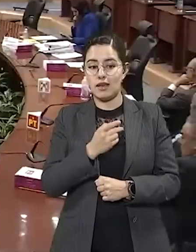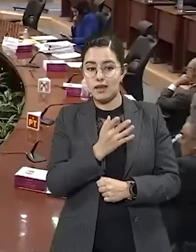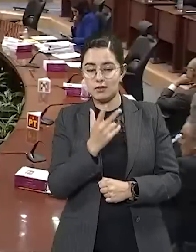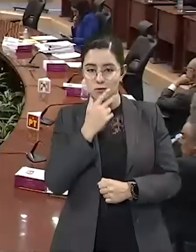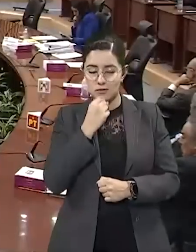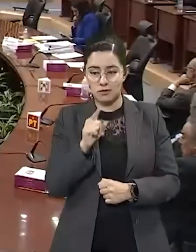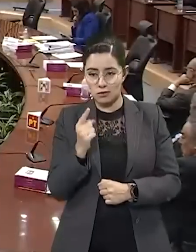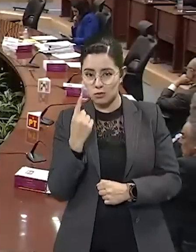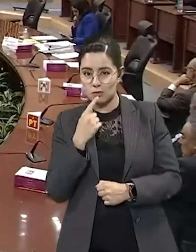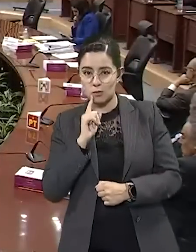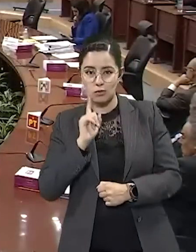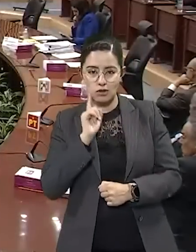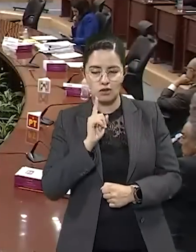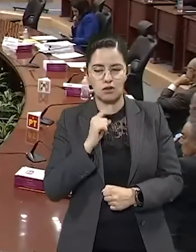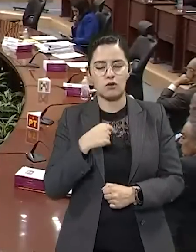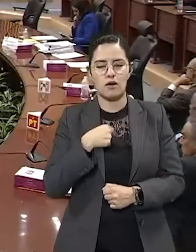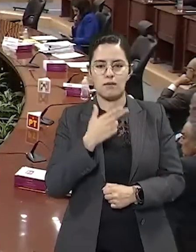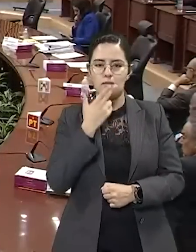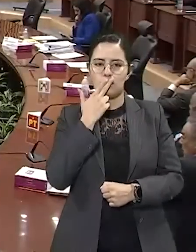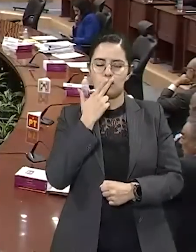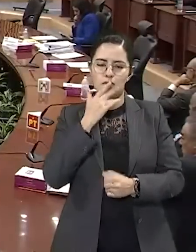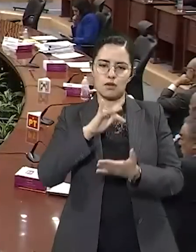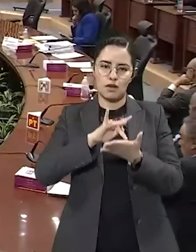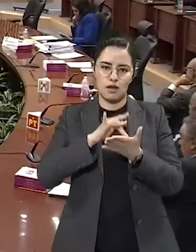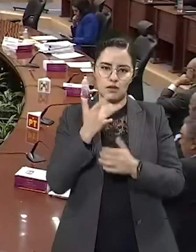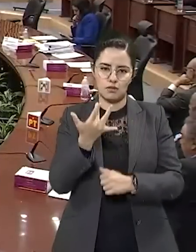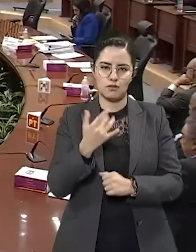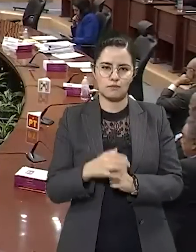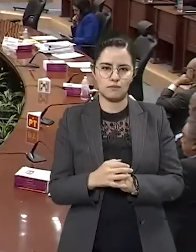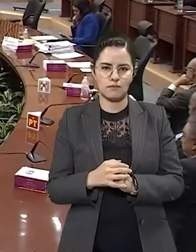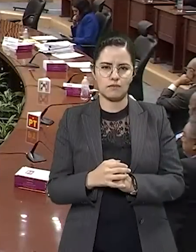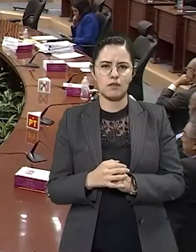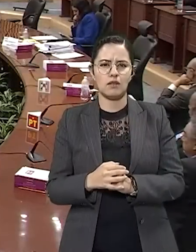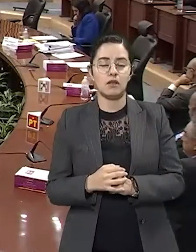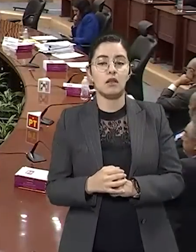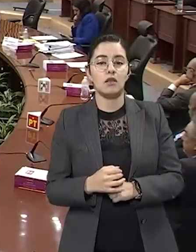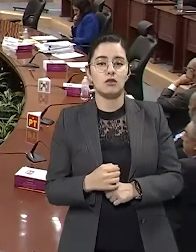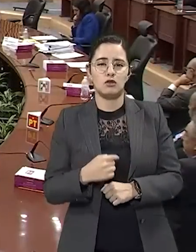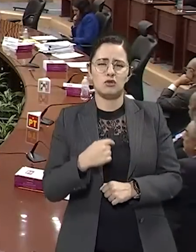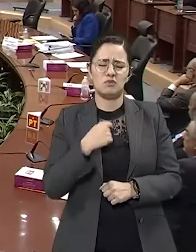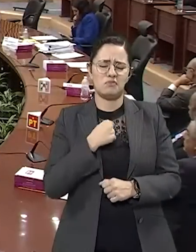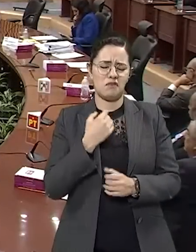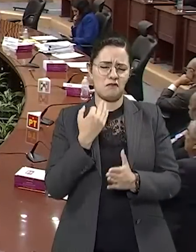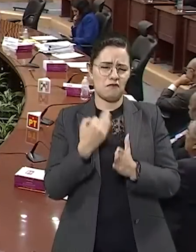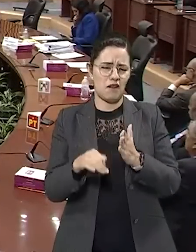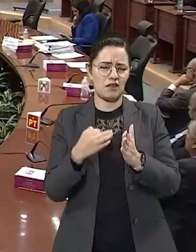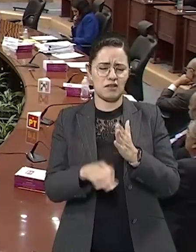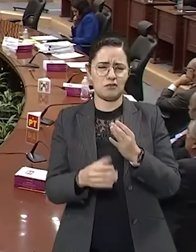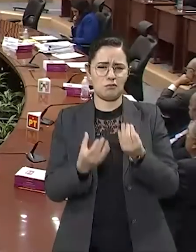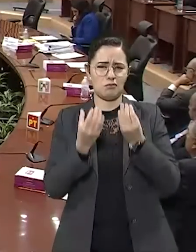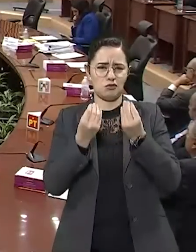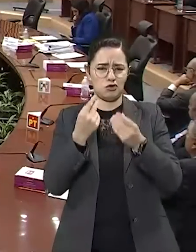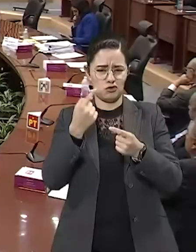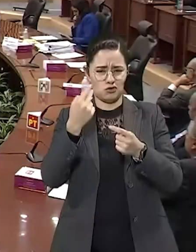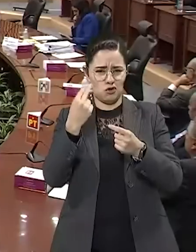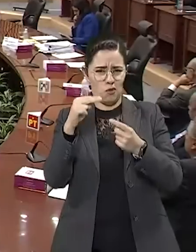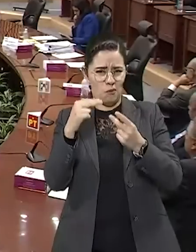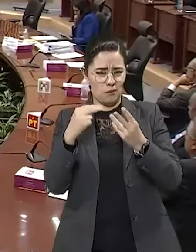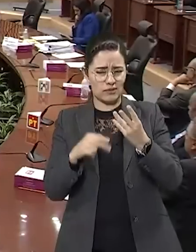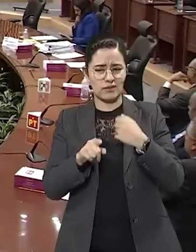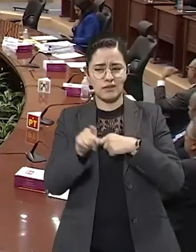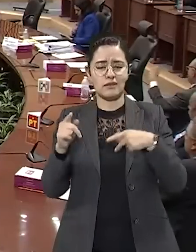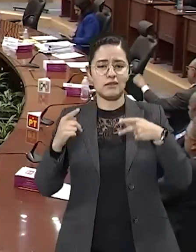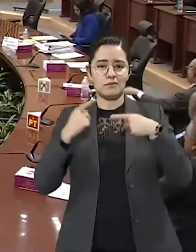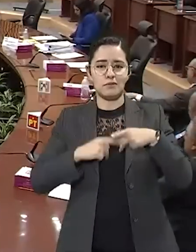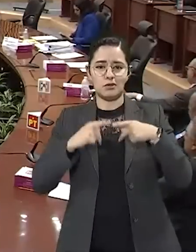consideración y aprecio sin duda soy omiso al no mencionar a muchas otras personas que me han enseñado y